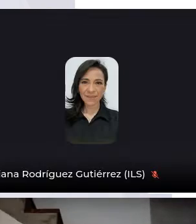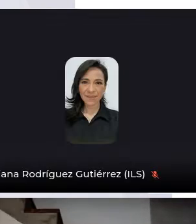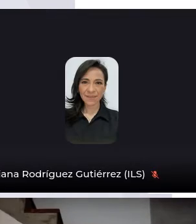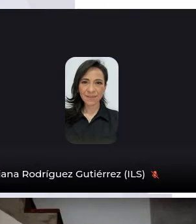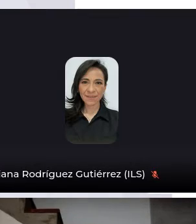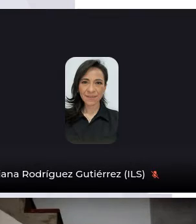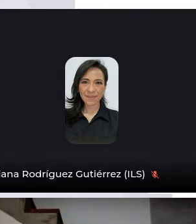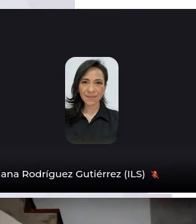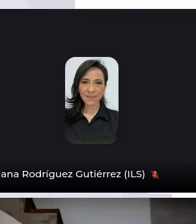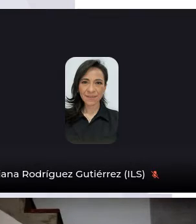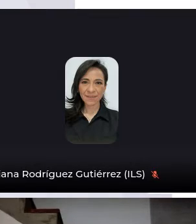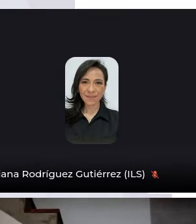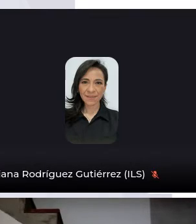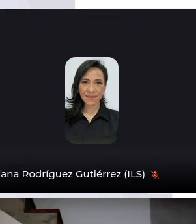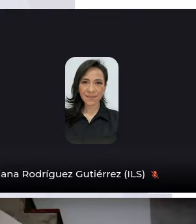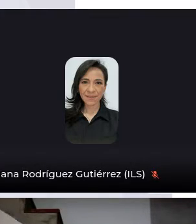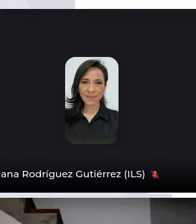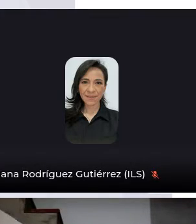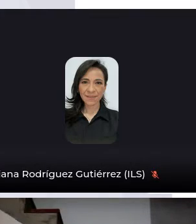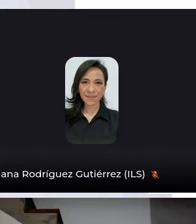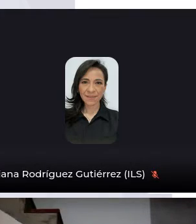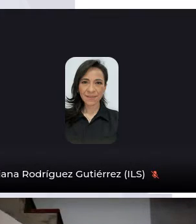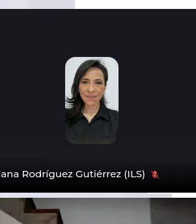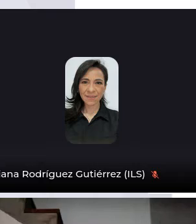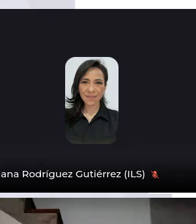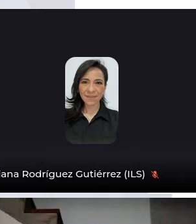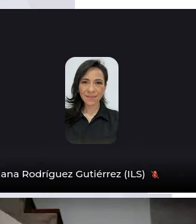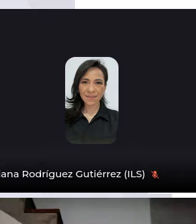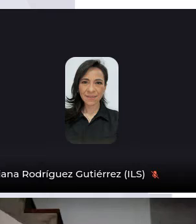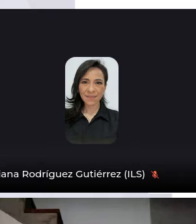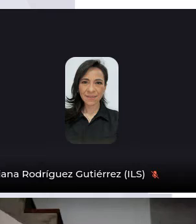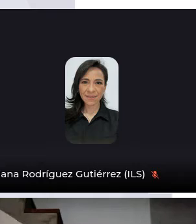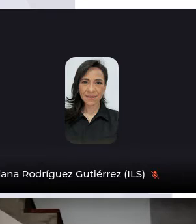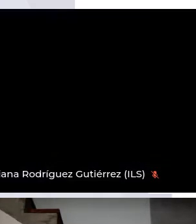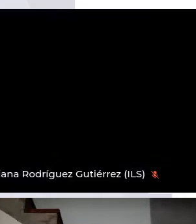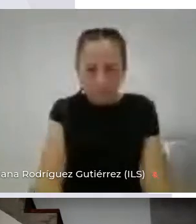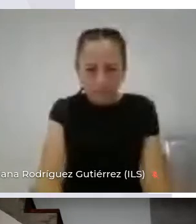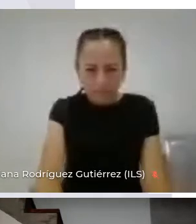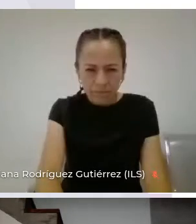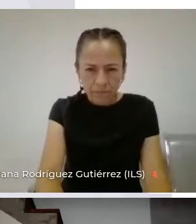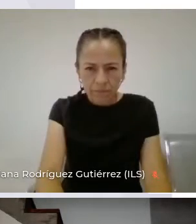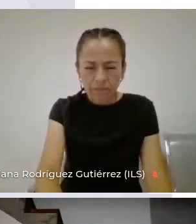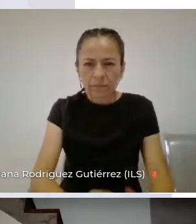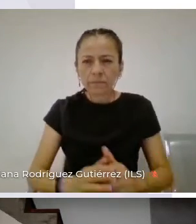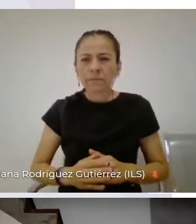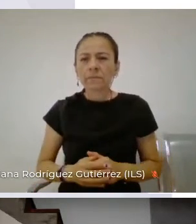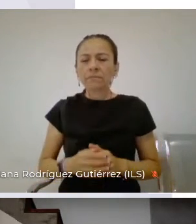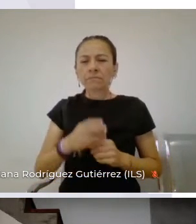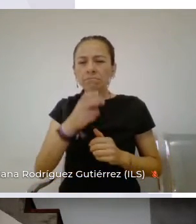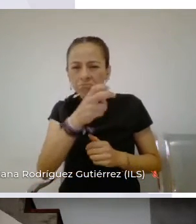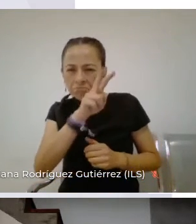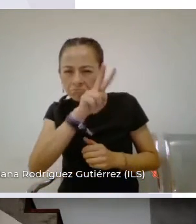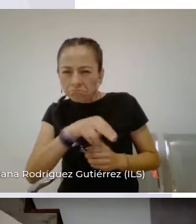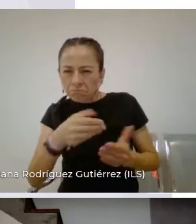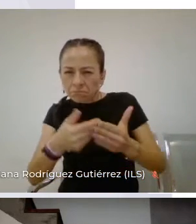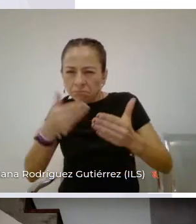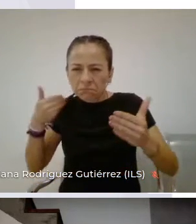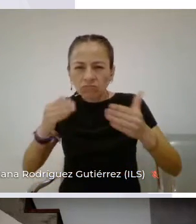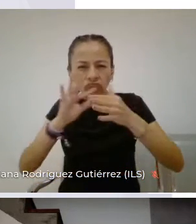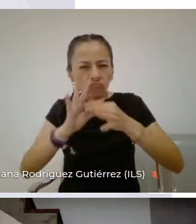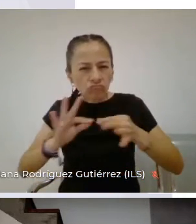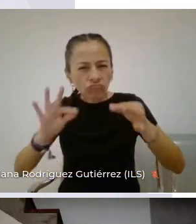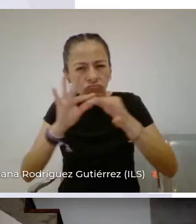partir de esta alianza multipartita, pues se promovió una solución a una crisis muy importante que estaban viviendo y justo con